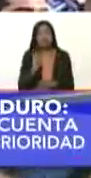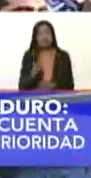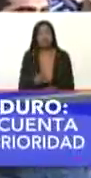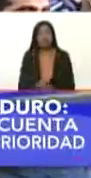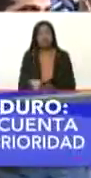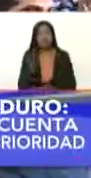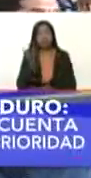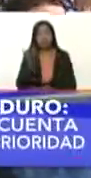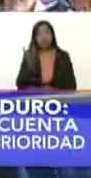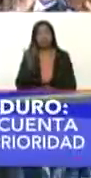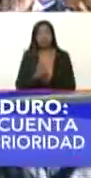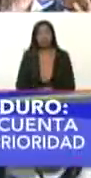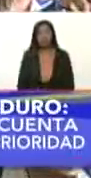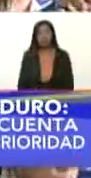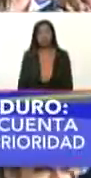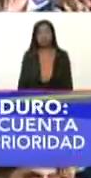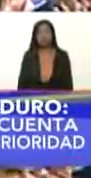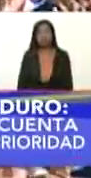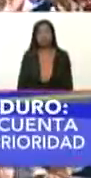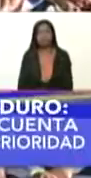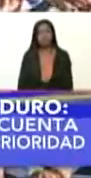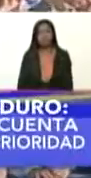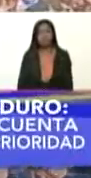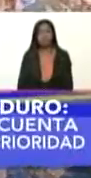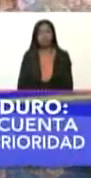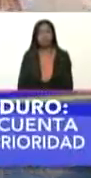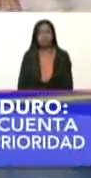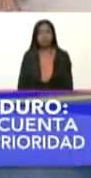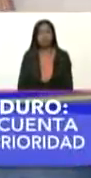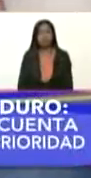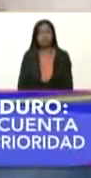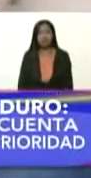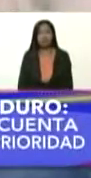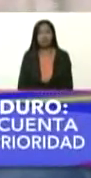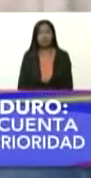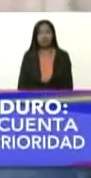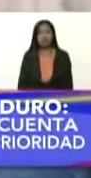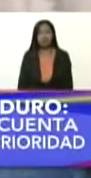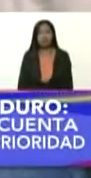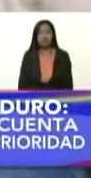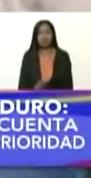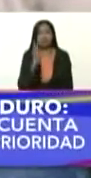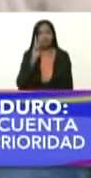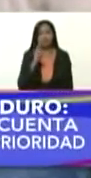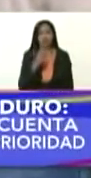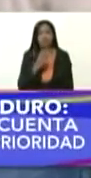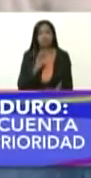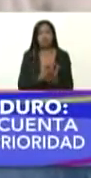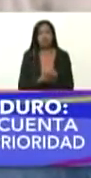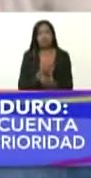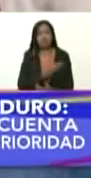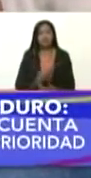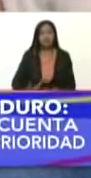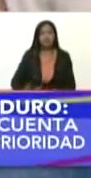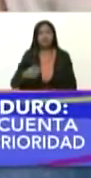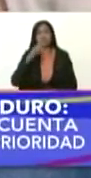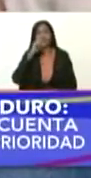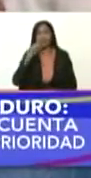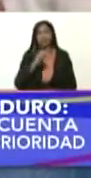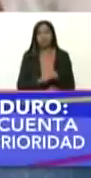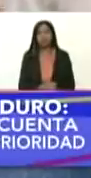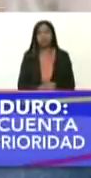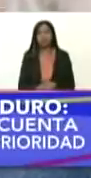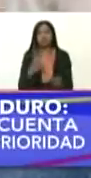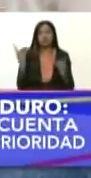Como puede ver, compañero presidente obrero Nicolás Maduro. Este